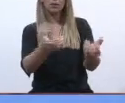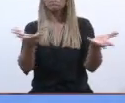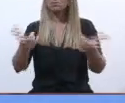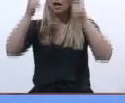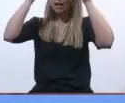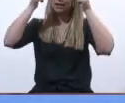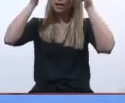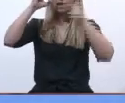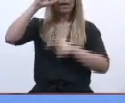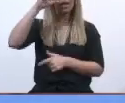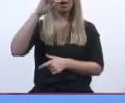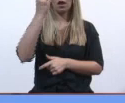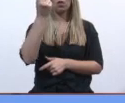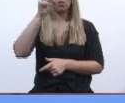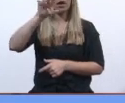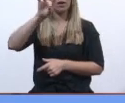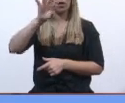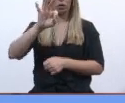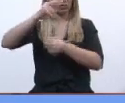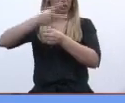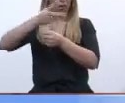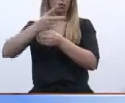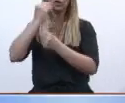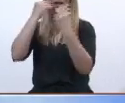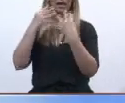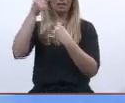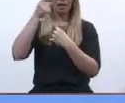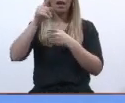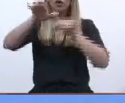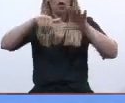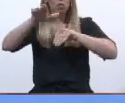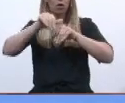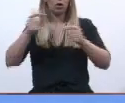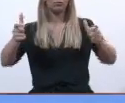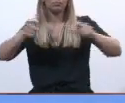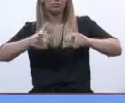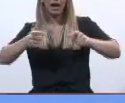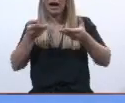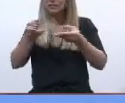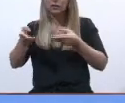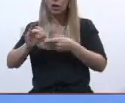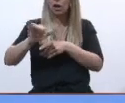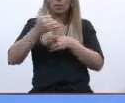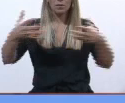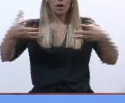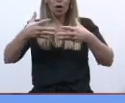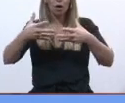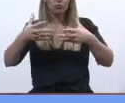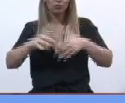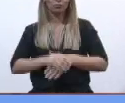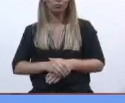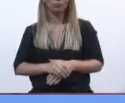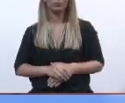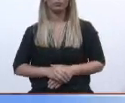de Inglaterra convocó a sus mejores asesores para afrontar el impacto en la cosecha. Pago